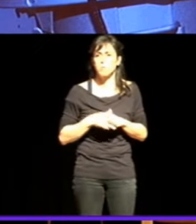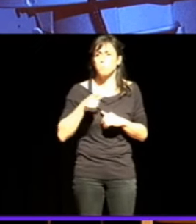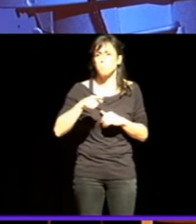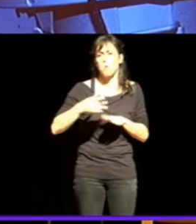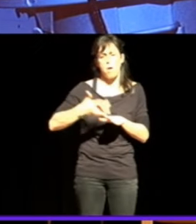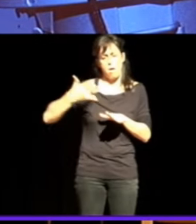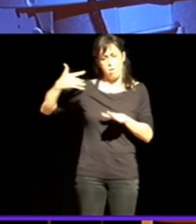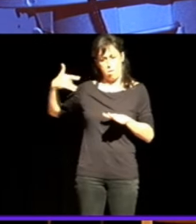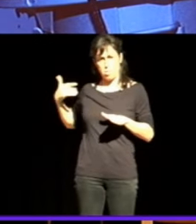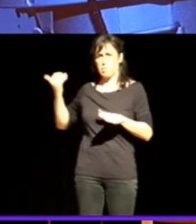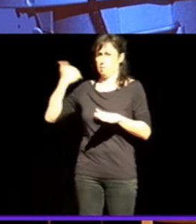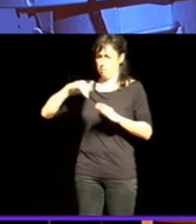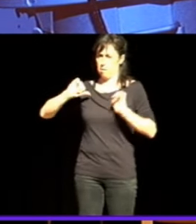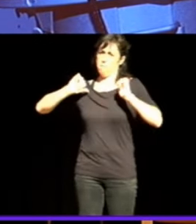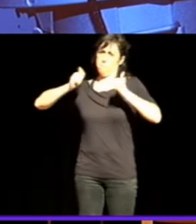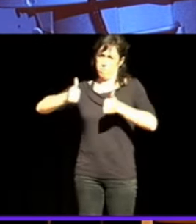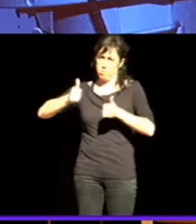mucho tiempo antes.